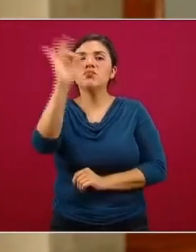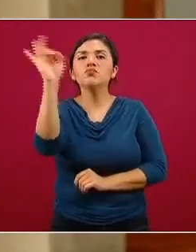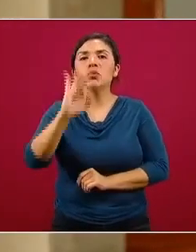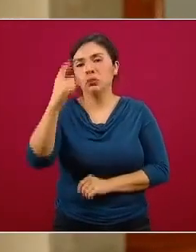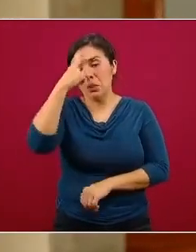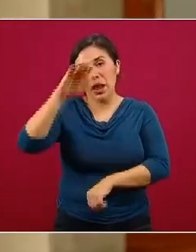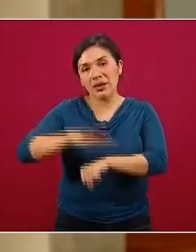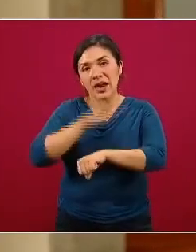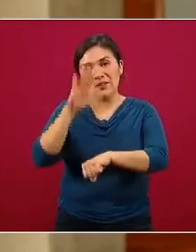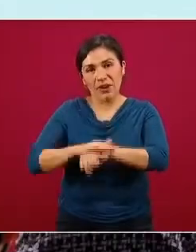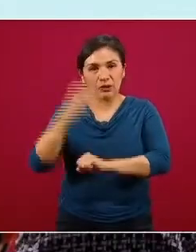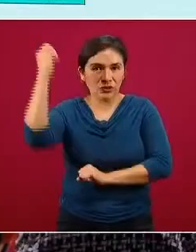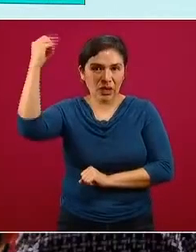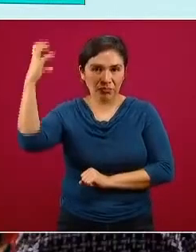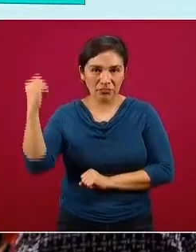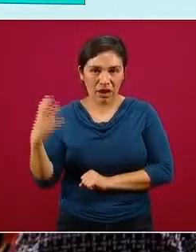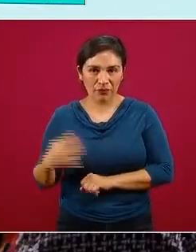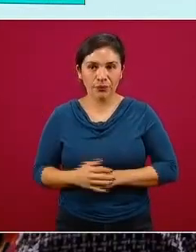de la calificación final.